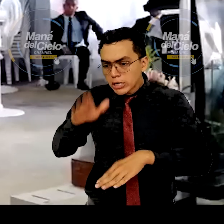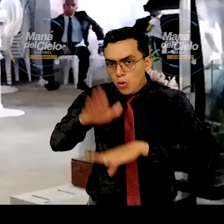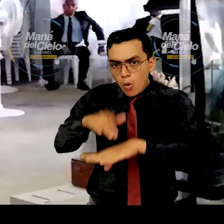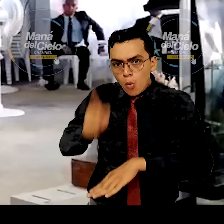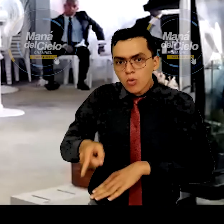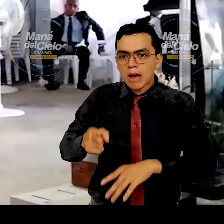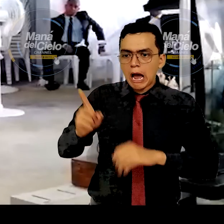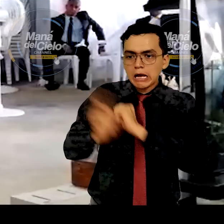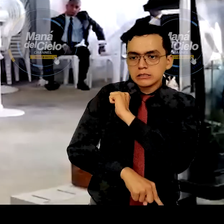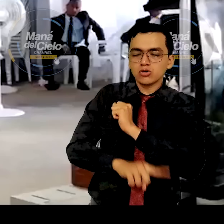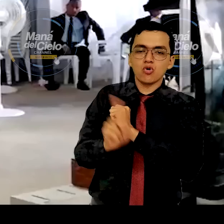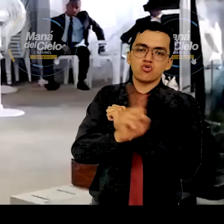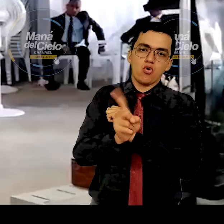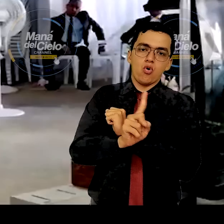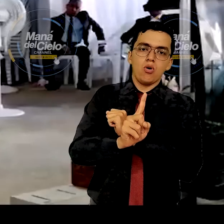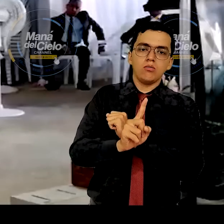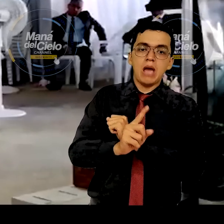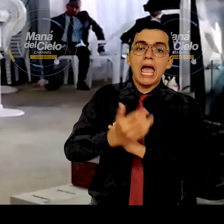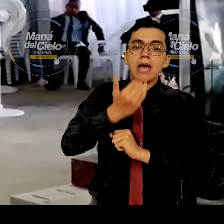nada.